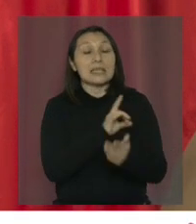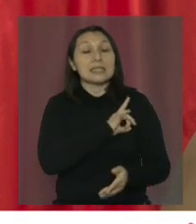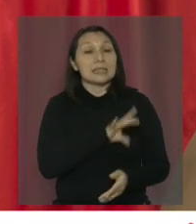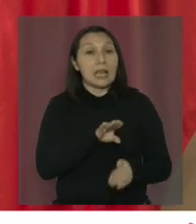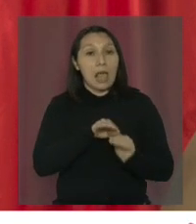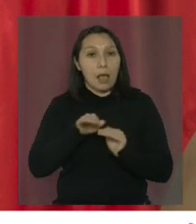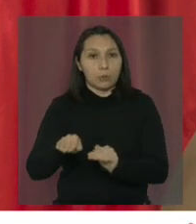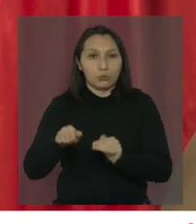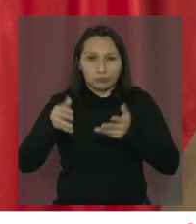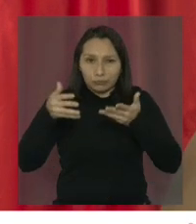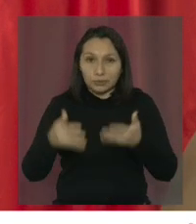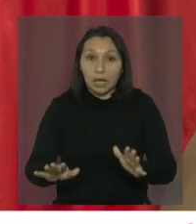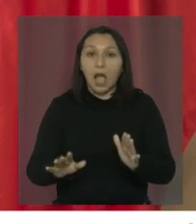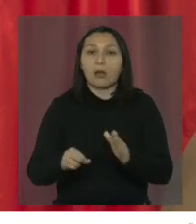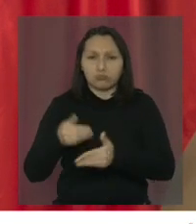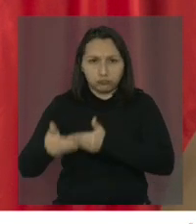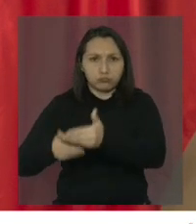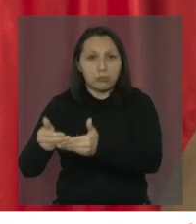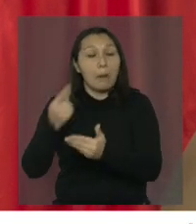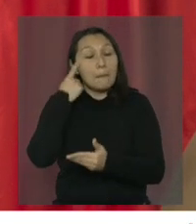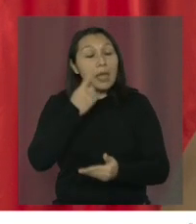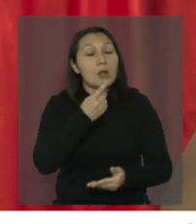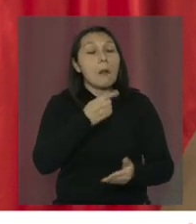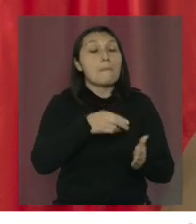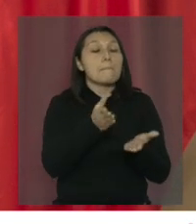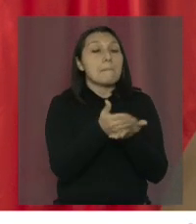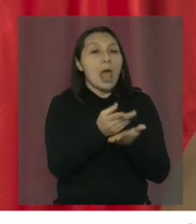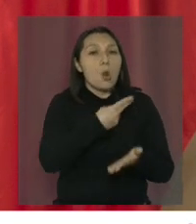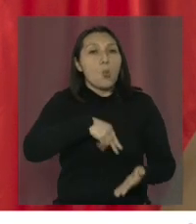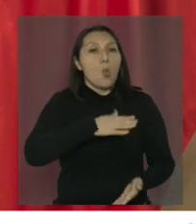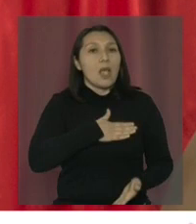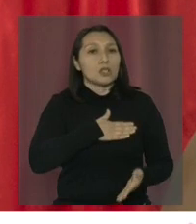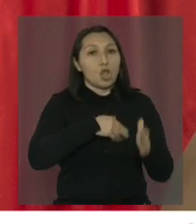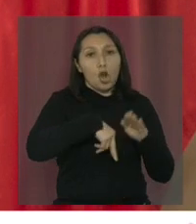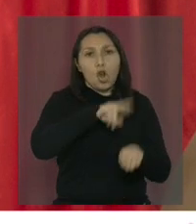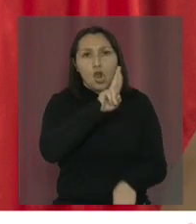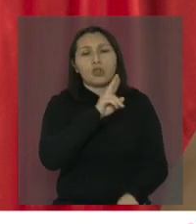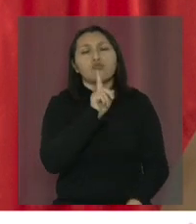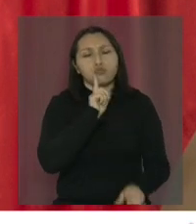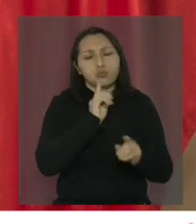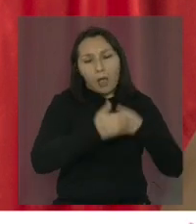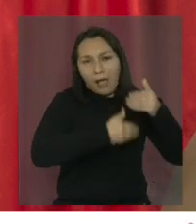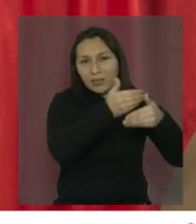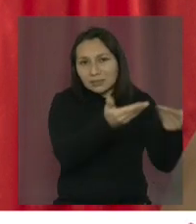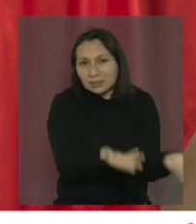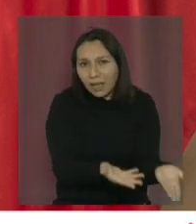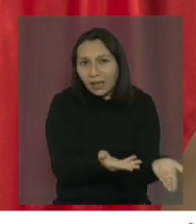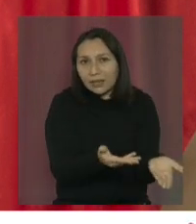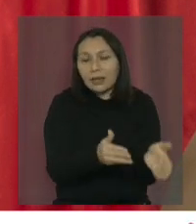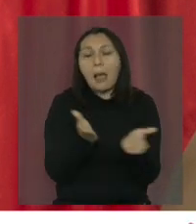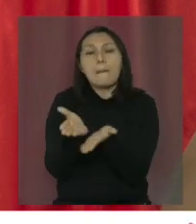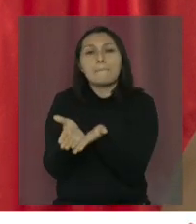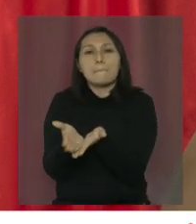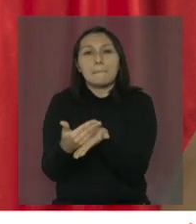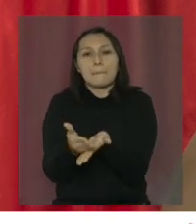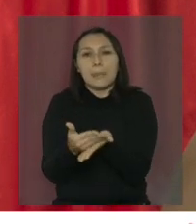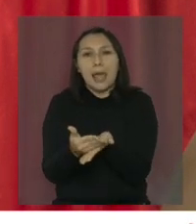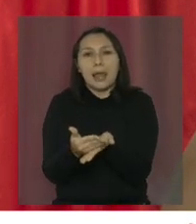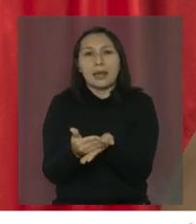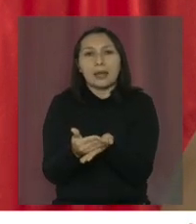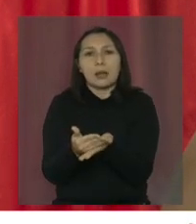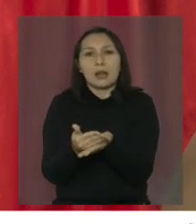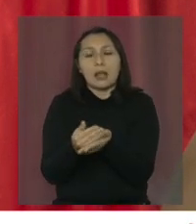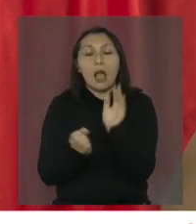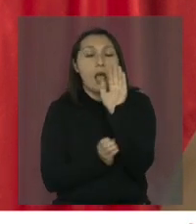apoya ya ha tenido su desarrollo pero el plan nuestro norte tiene que avanzar el plan d el